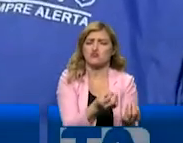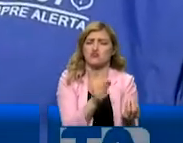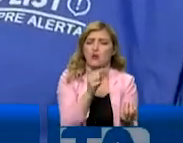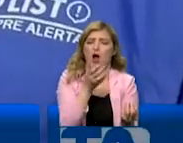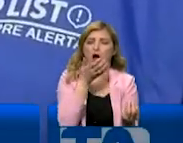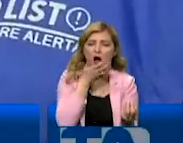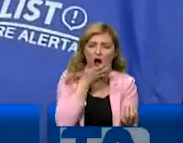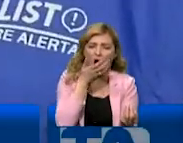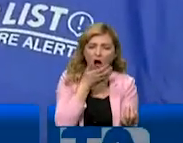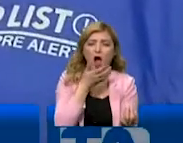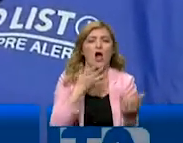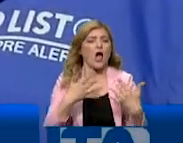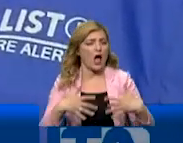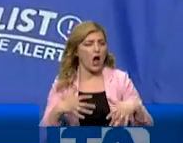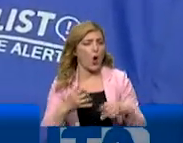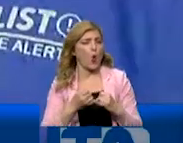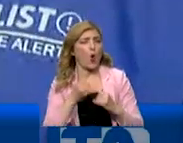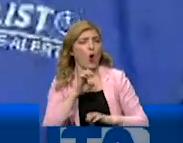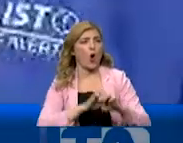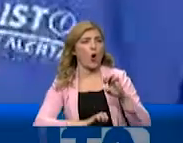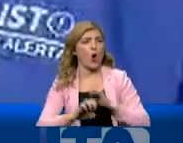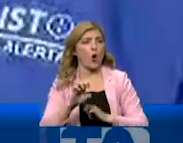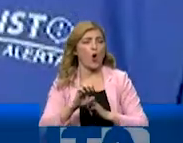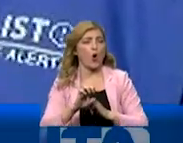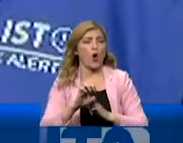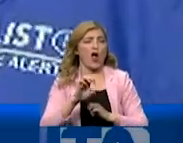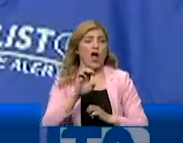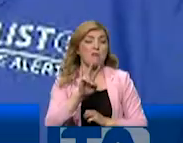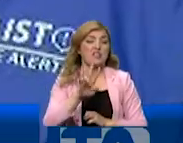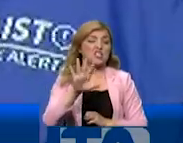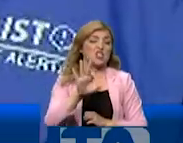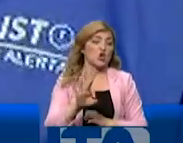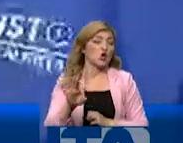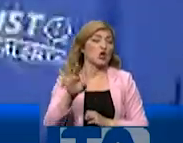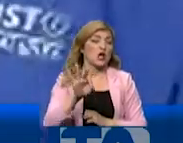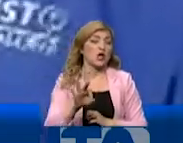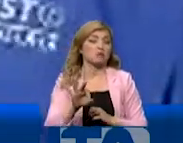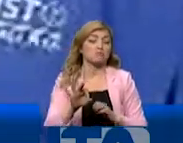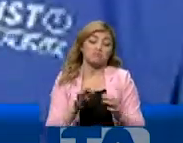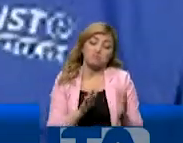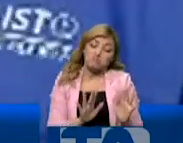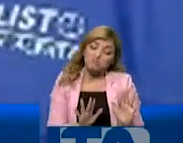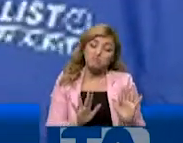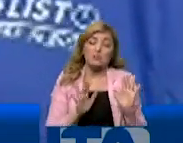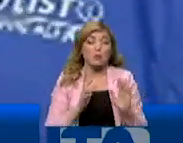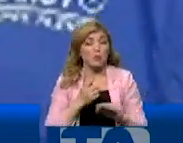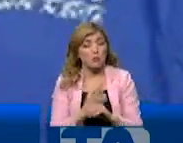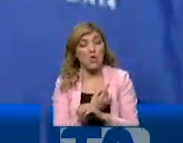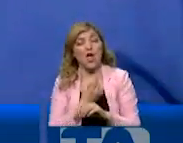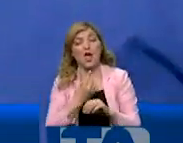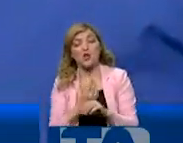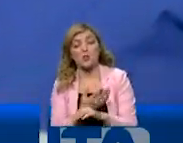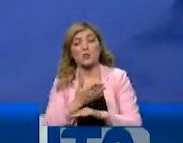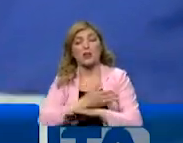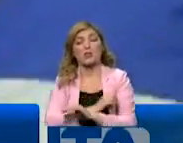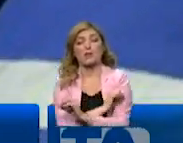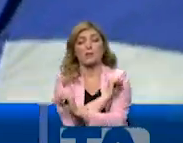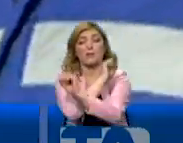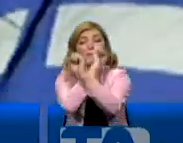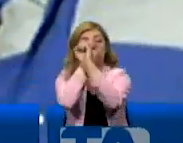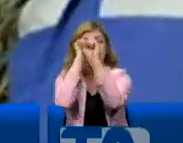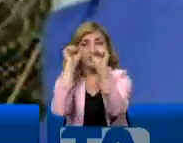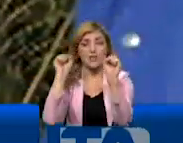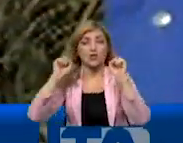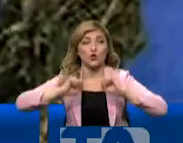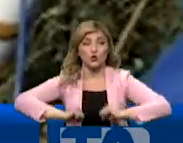calor la última medición se hizo 25 grados esperemos que en las horas de la mañana podamos